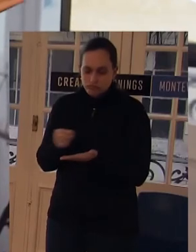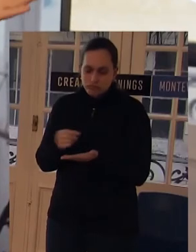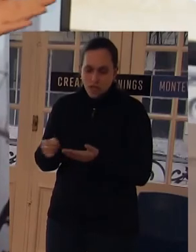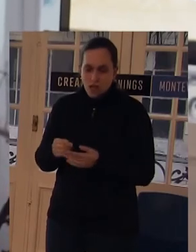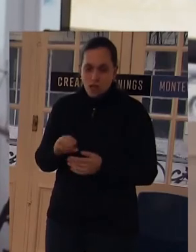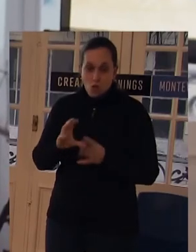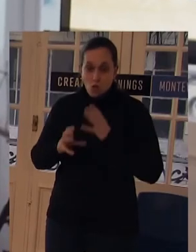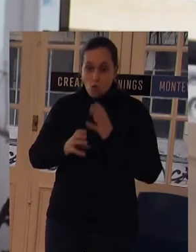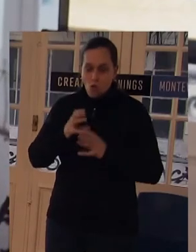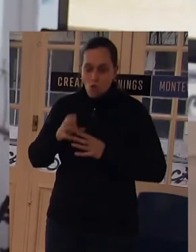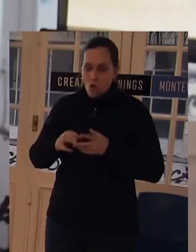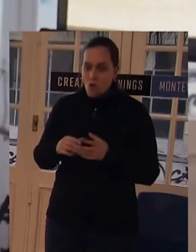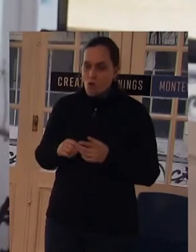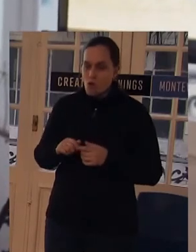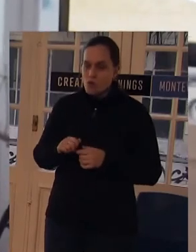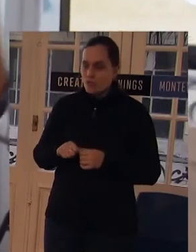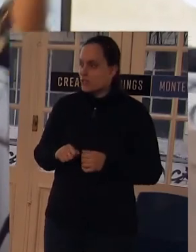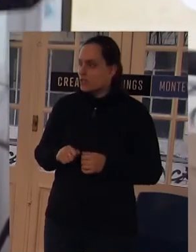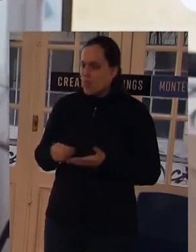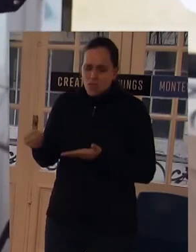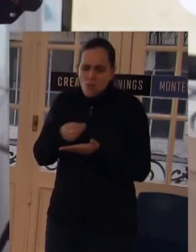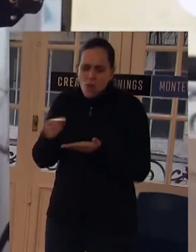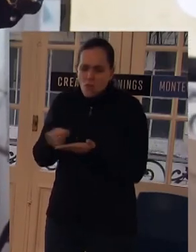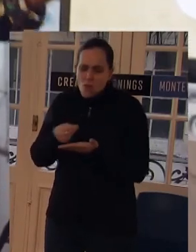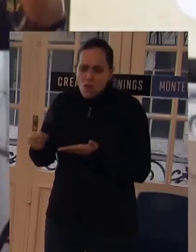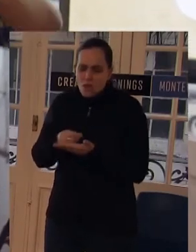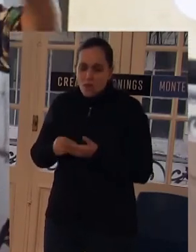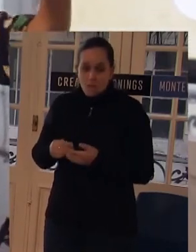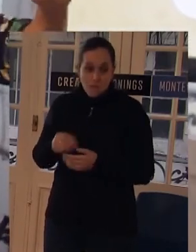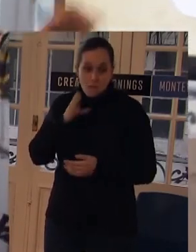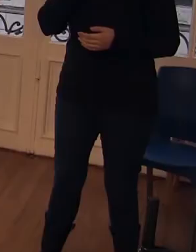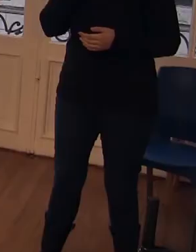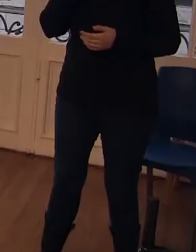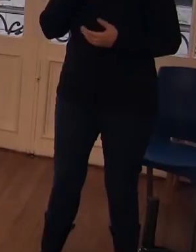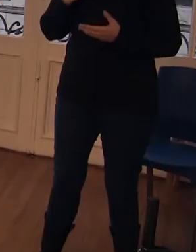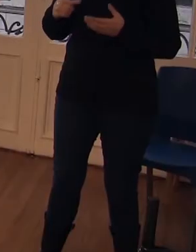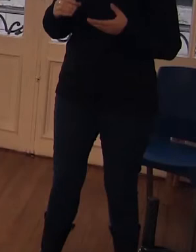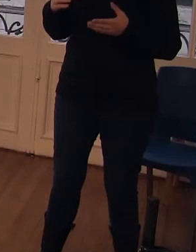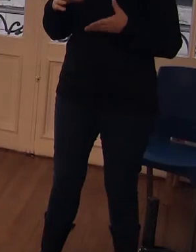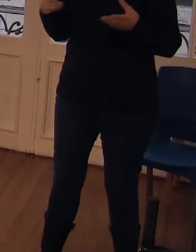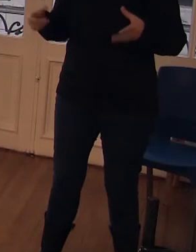pintando con el viejo. O sea, era tanto lo que dibujaba que lo contagié al viejo. Increíble.